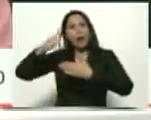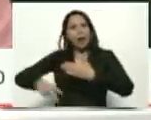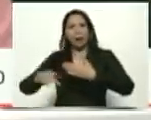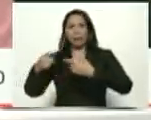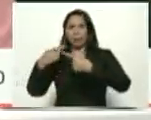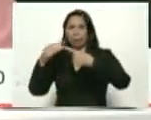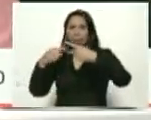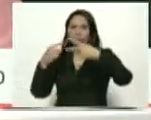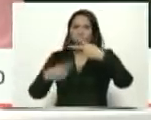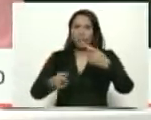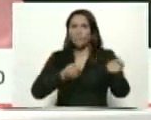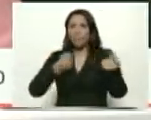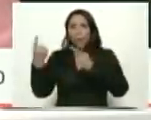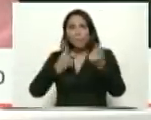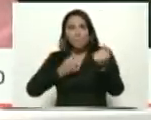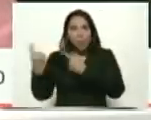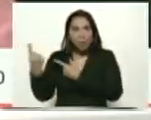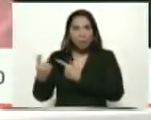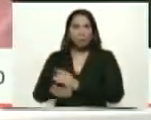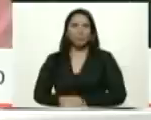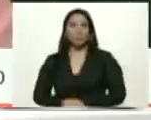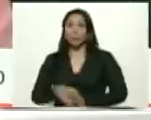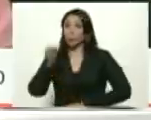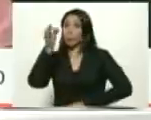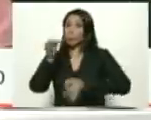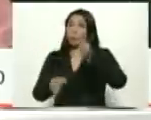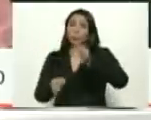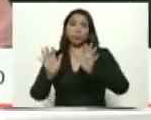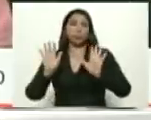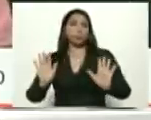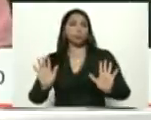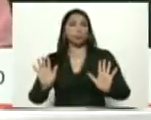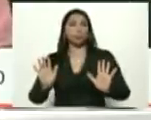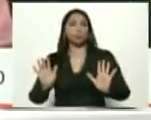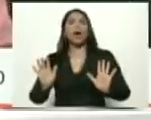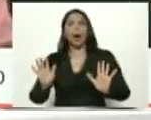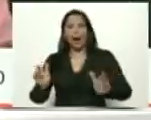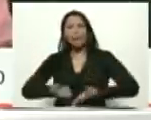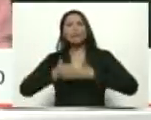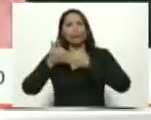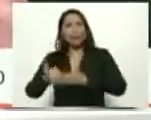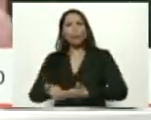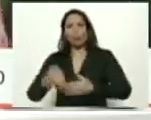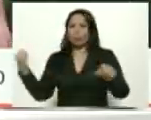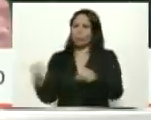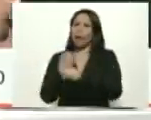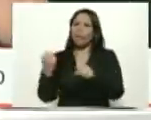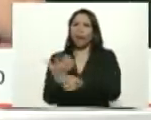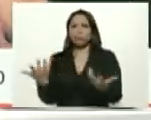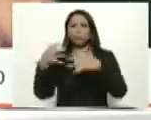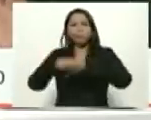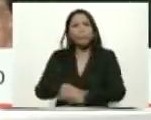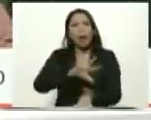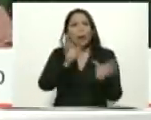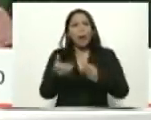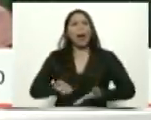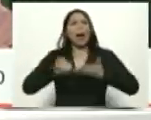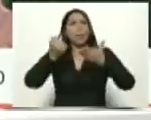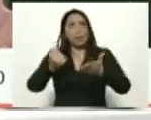de distribución justa a través de los CLAP. Yo digo, los CLAP es una